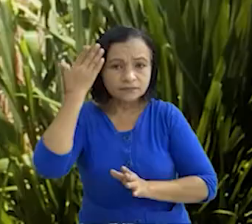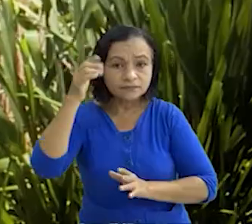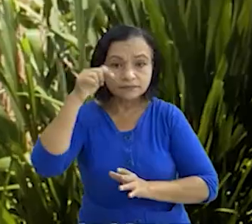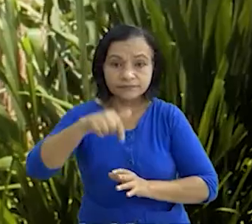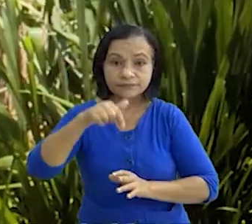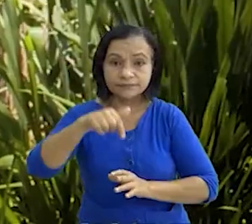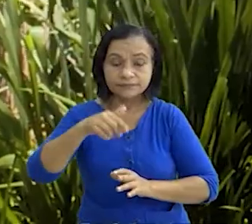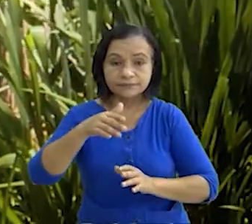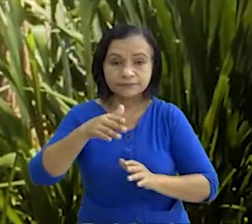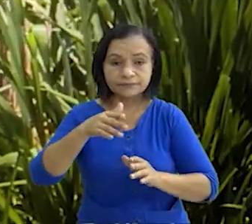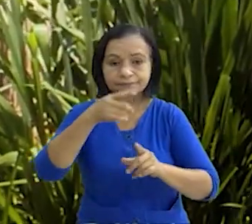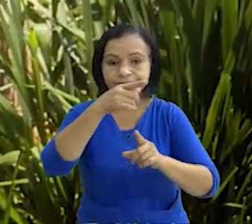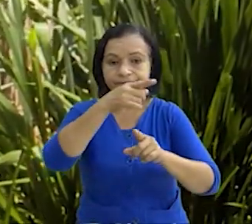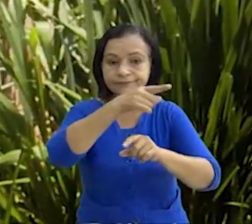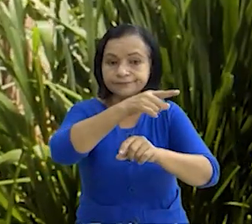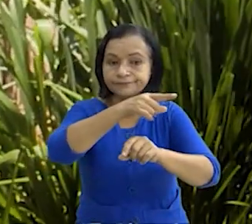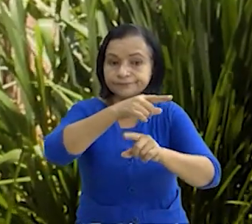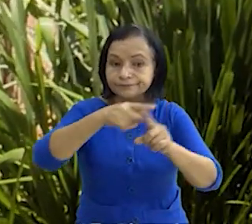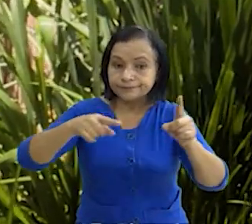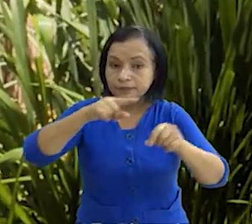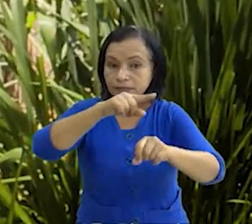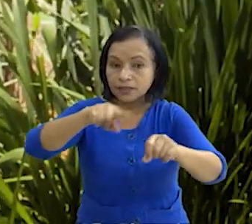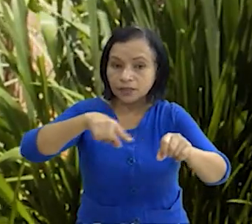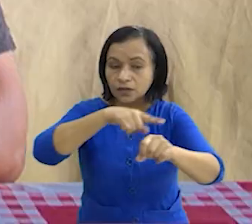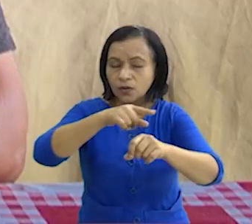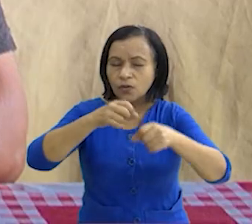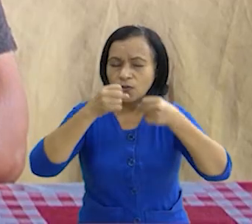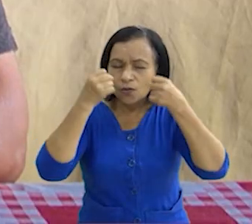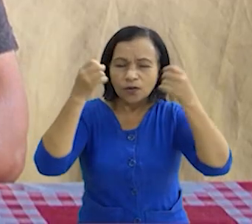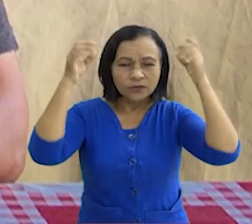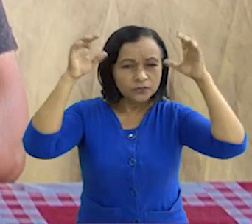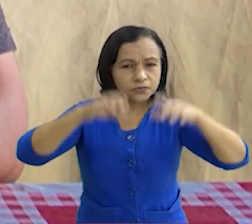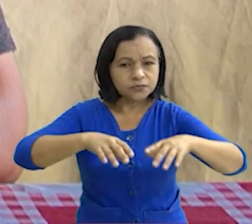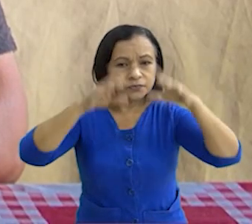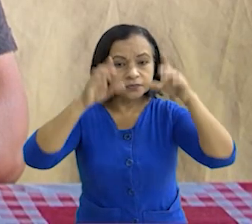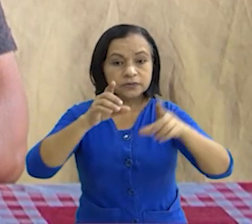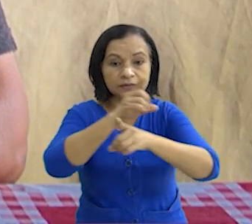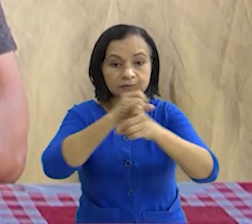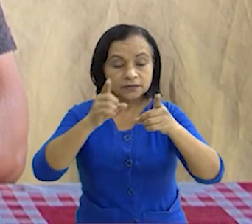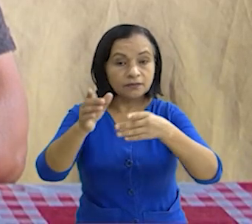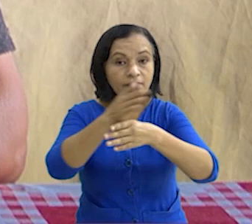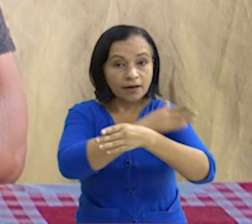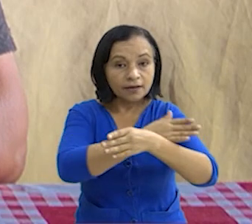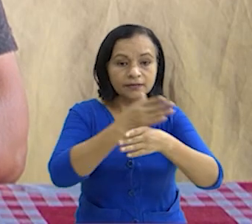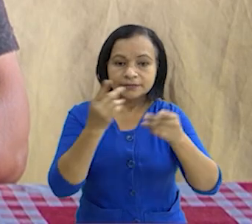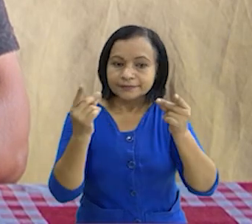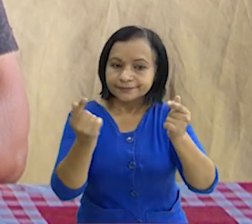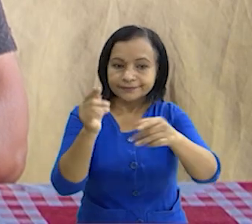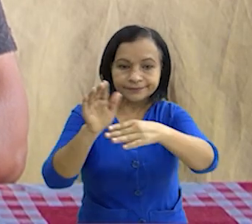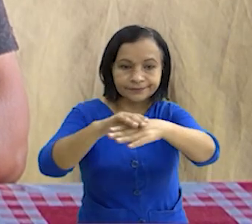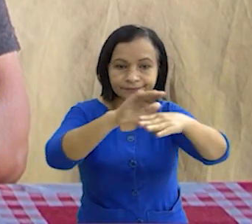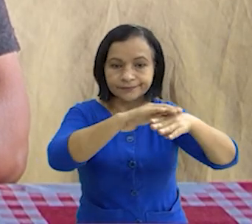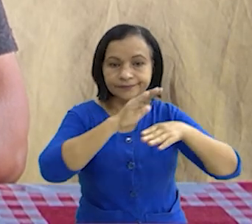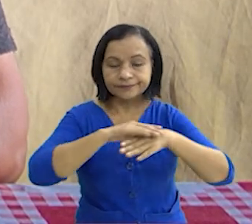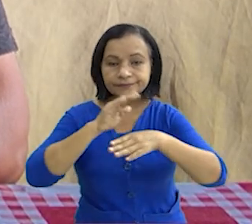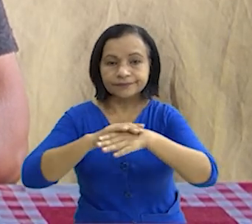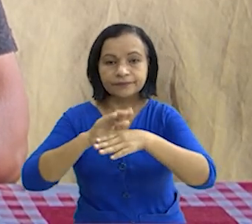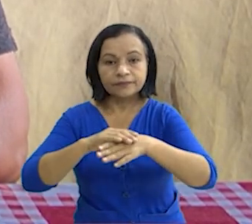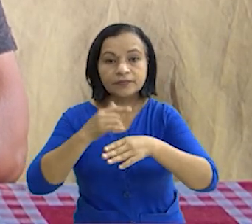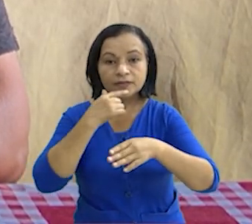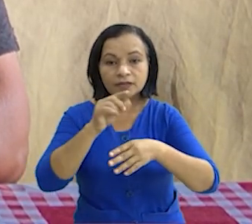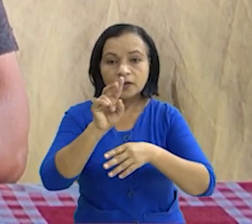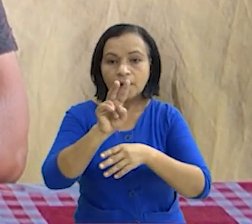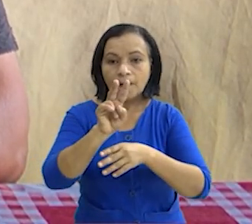que si más de media hora está una lluvia fuerte, hay que prepararlos, hay que activarlos. Y ya iba teniendo